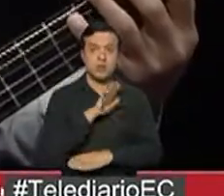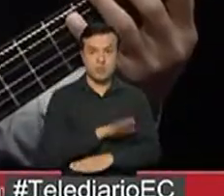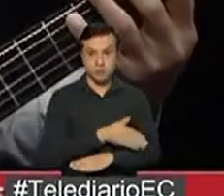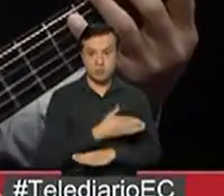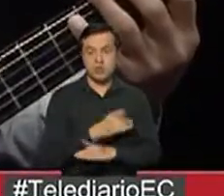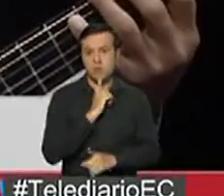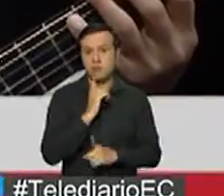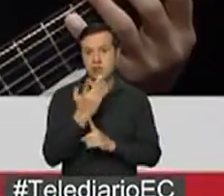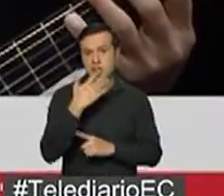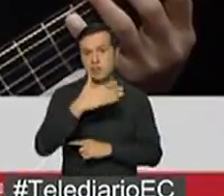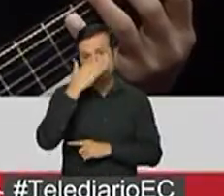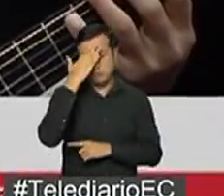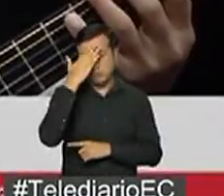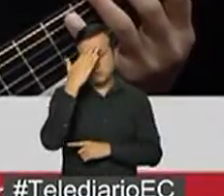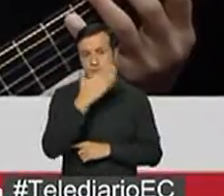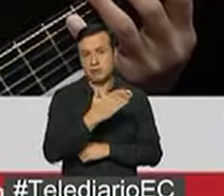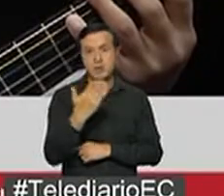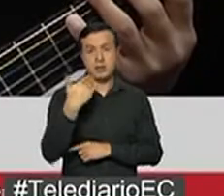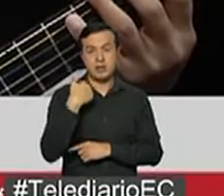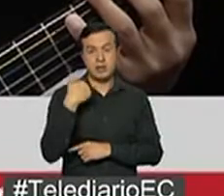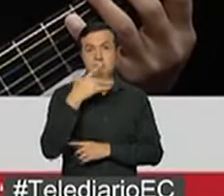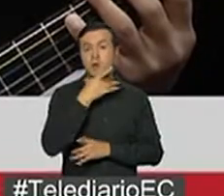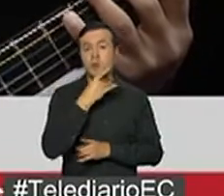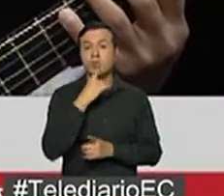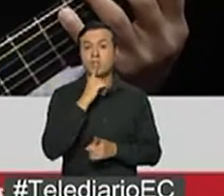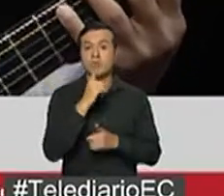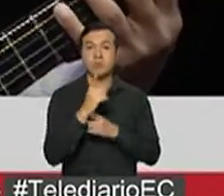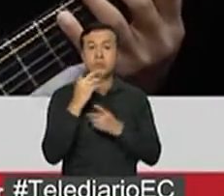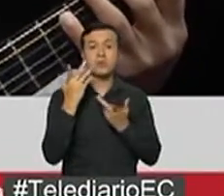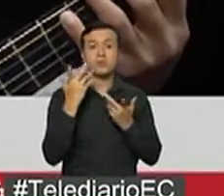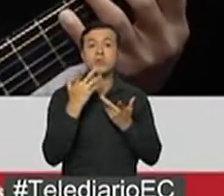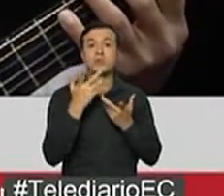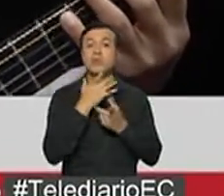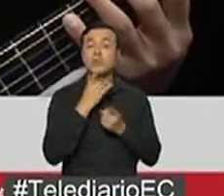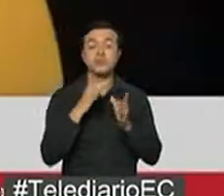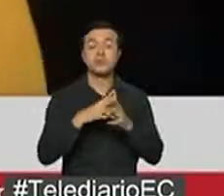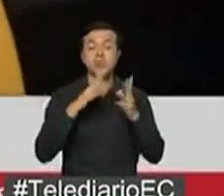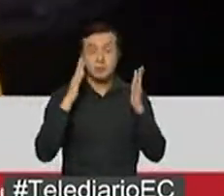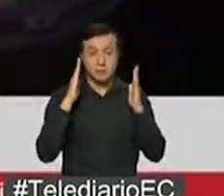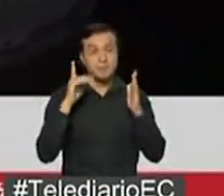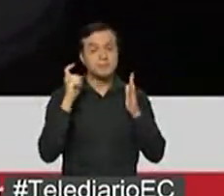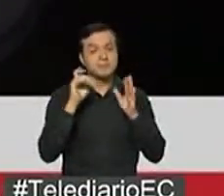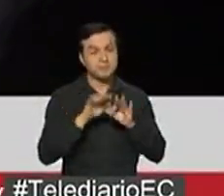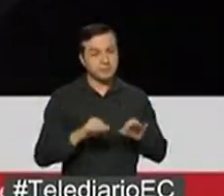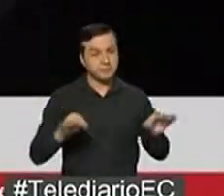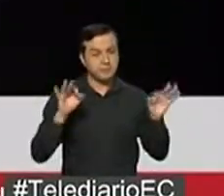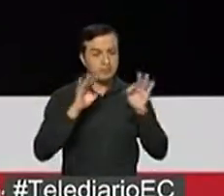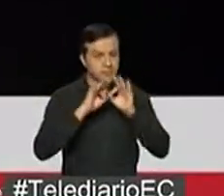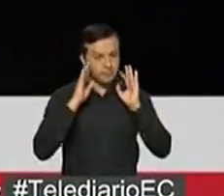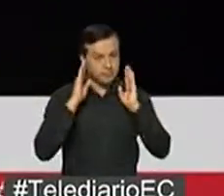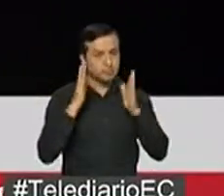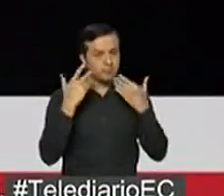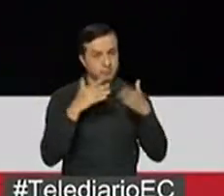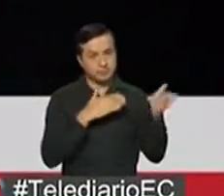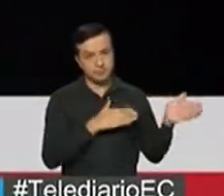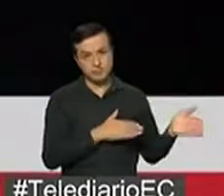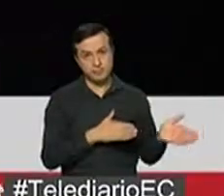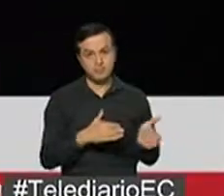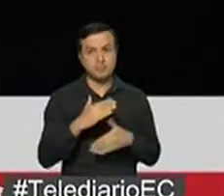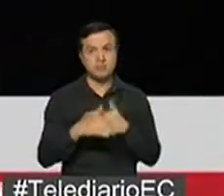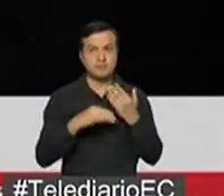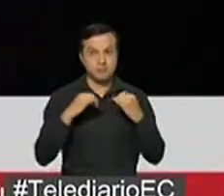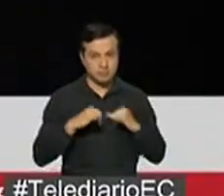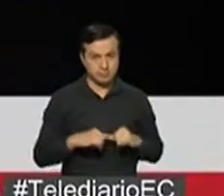algo se quiere o se tiene un gusto por ella juré sí algo creo que sí hay que poner de mi parte para poder algún momento llegar a